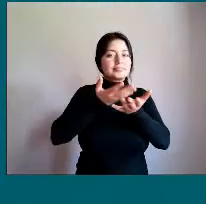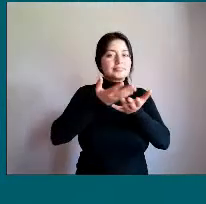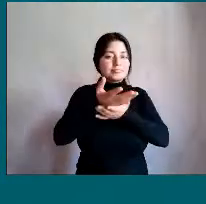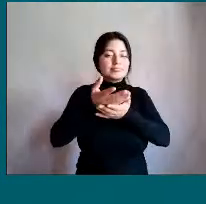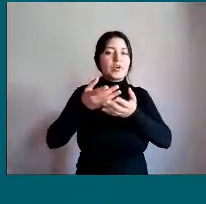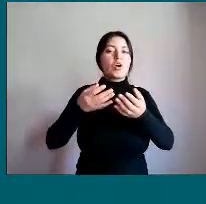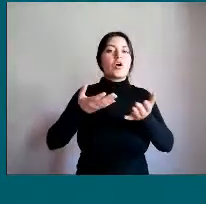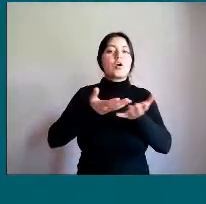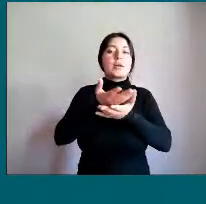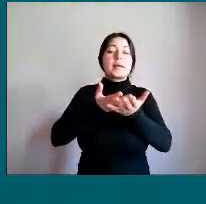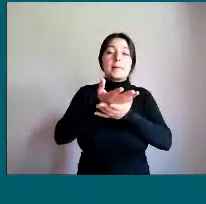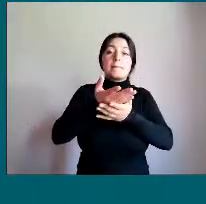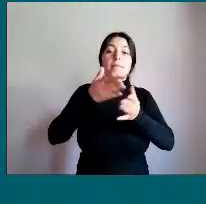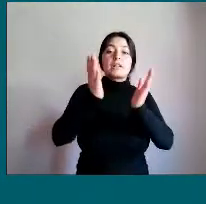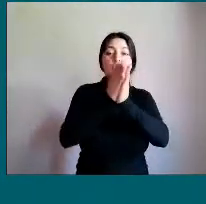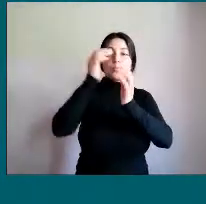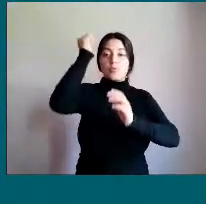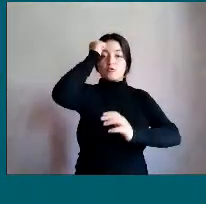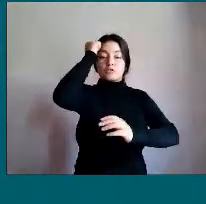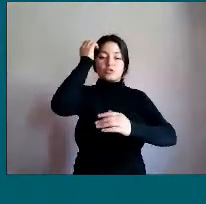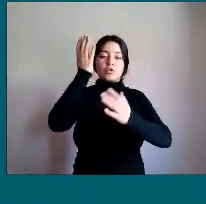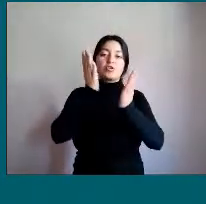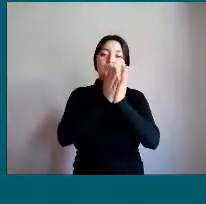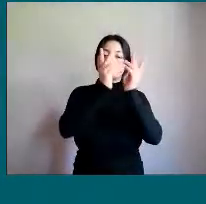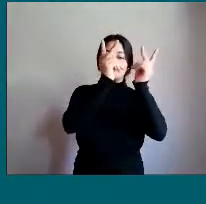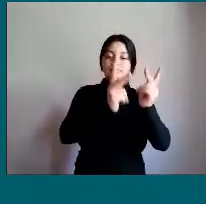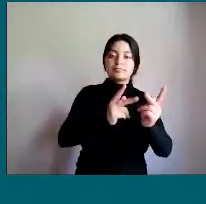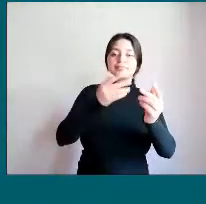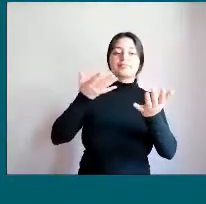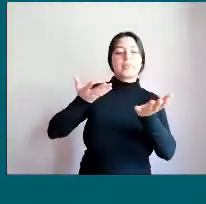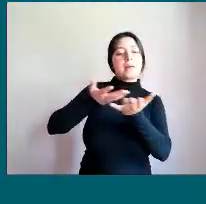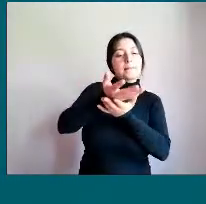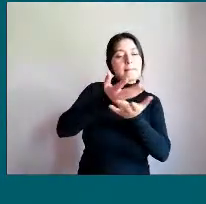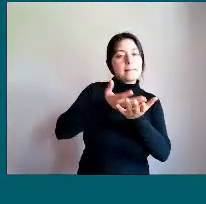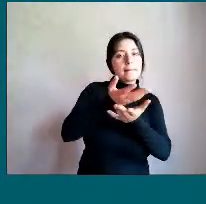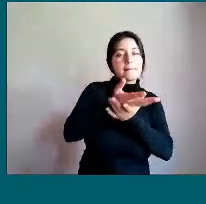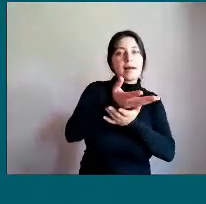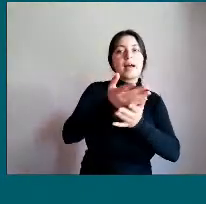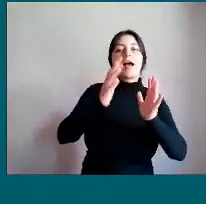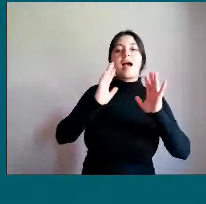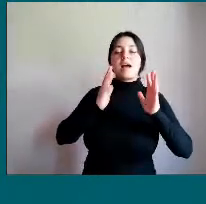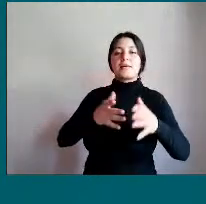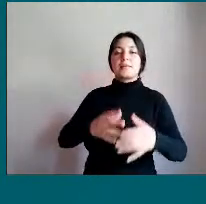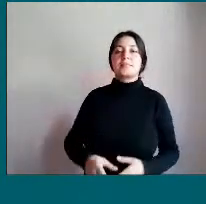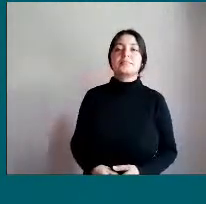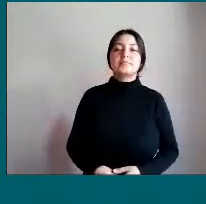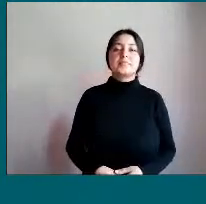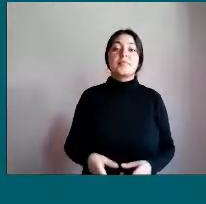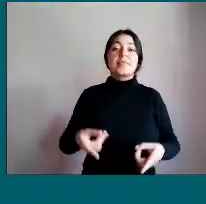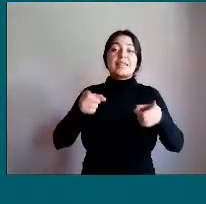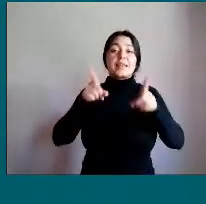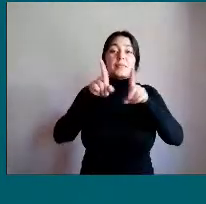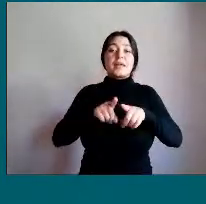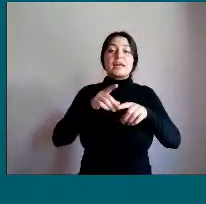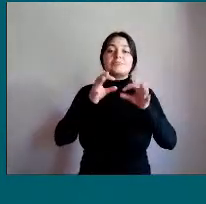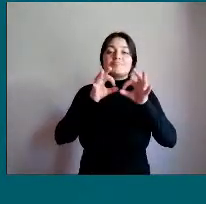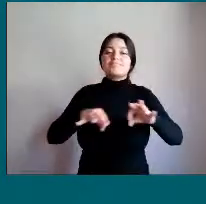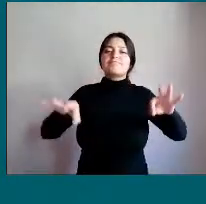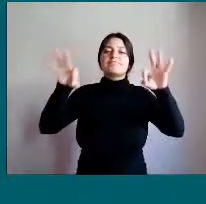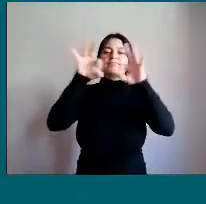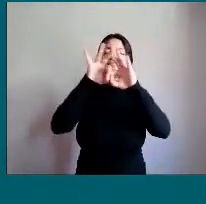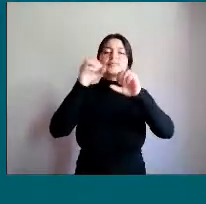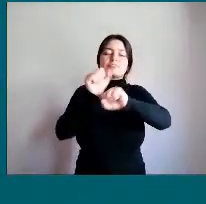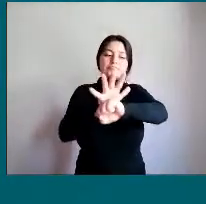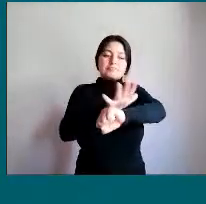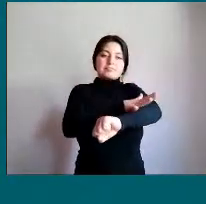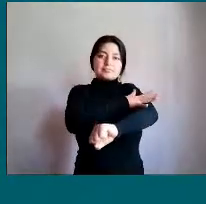juego desde el primer momento. Esto debemos de dárselo al inicio, debemos de darlo vinculando, generando vínculo emocional, es decir,